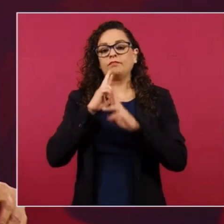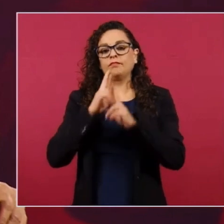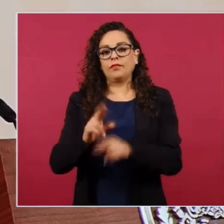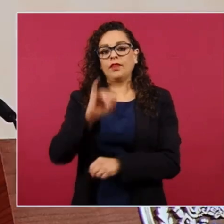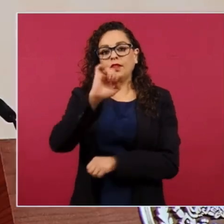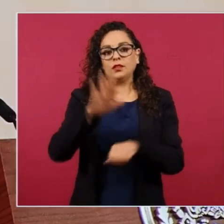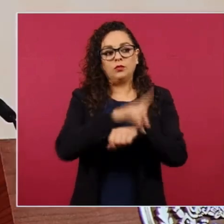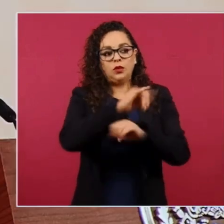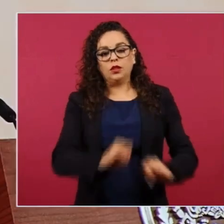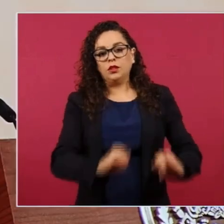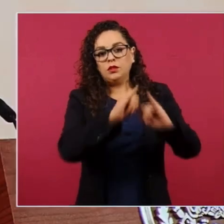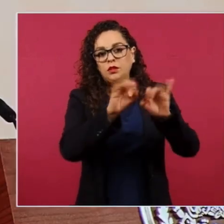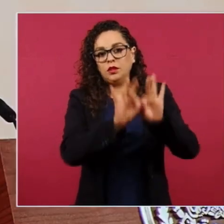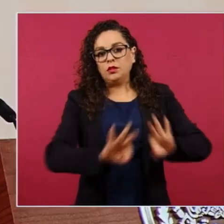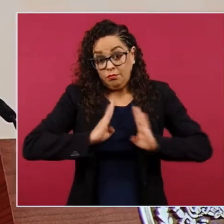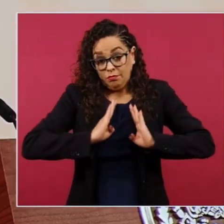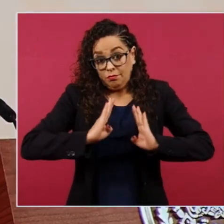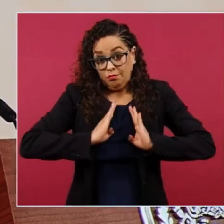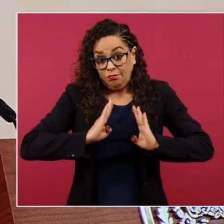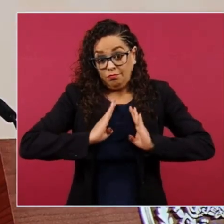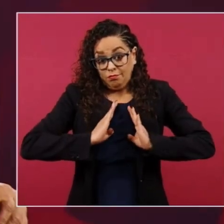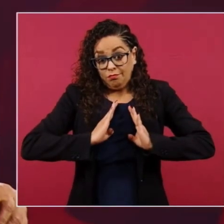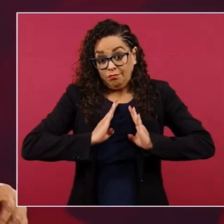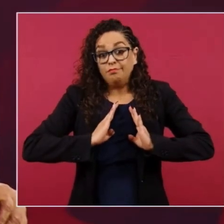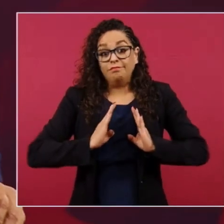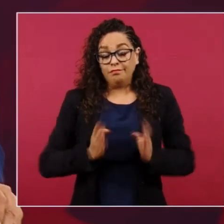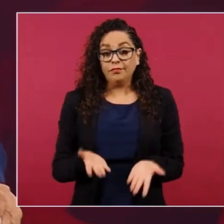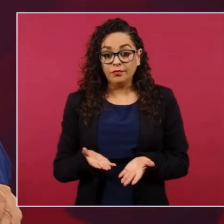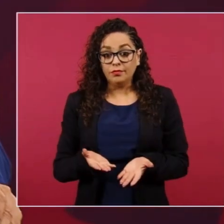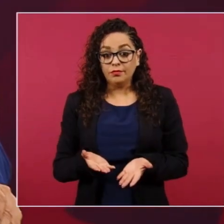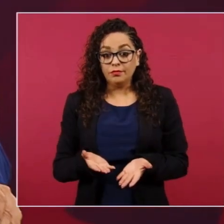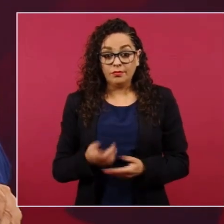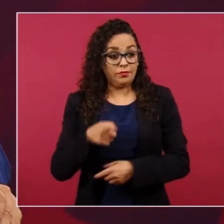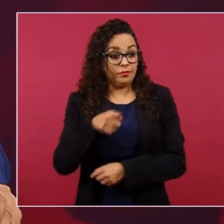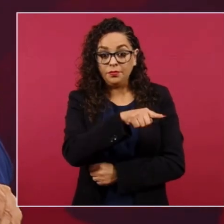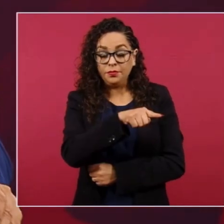institución fundamental para el Estado mexicano y no es un ejército